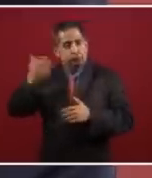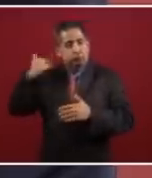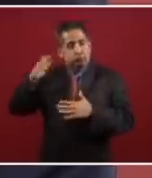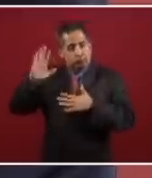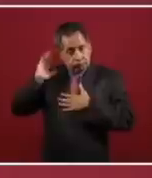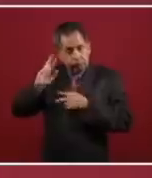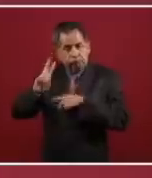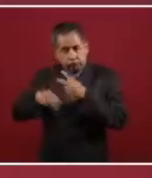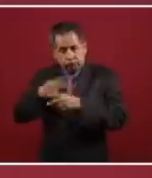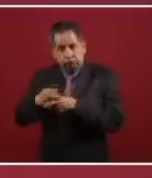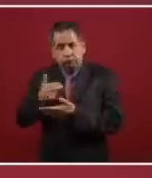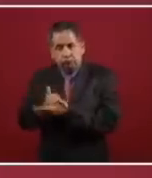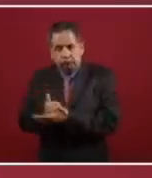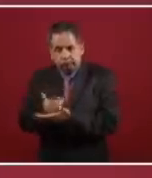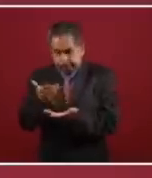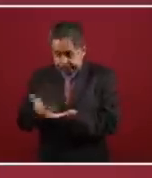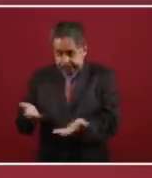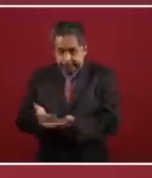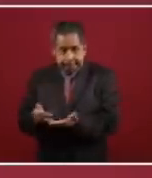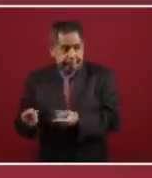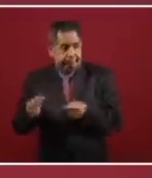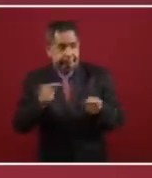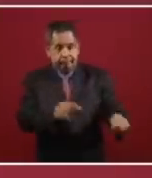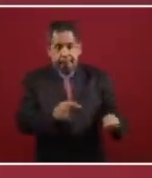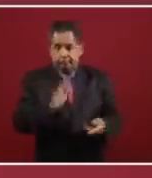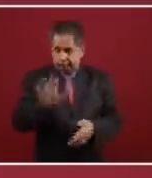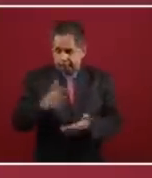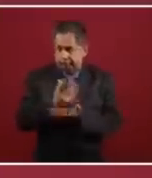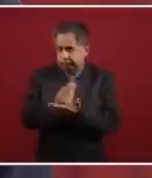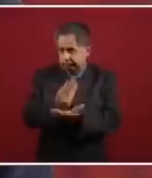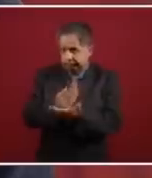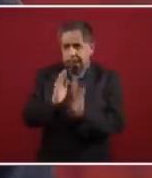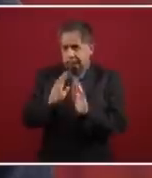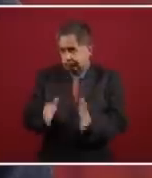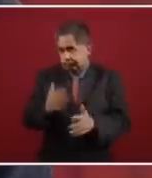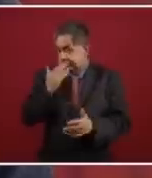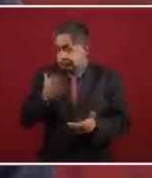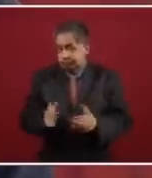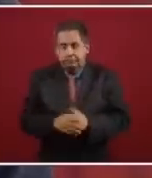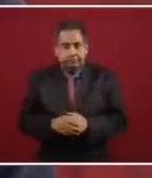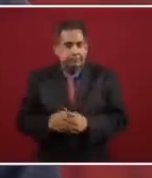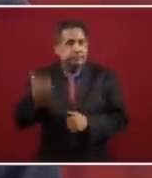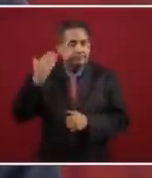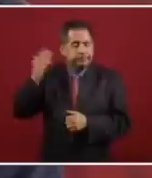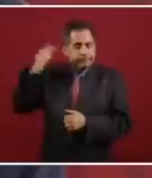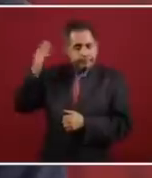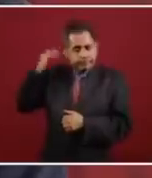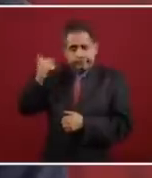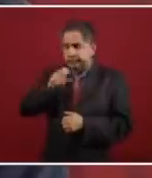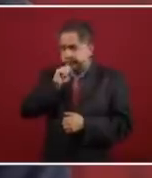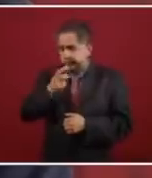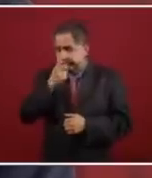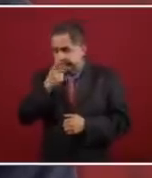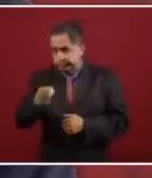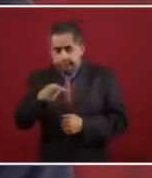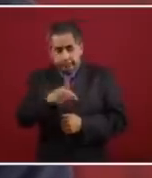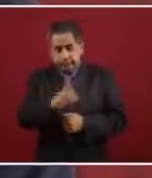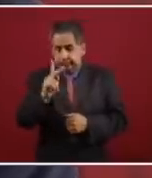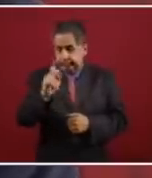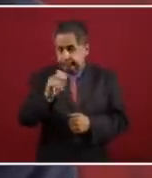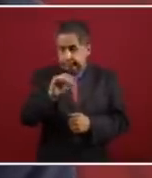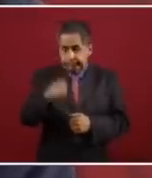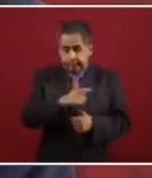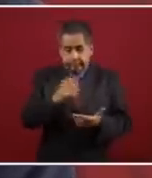estamos en eso. Hablamos de que íbamos a rescatar a Pemex